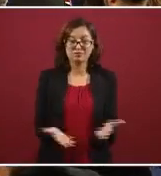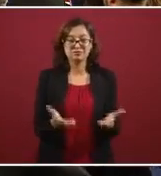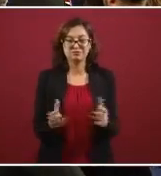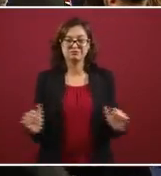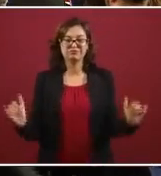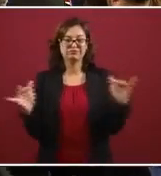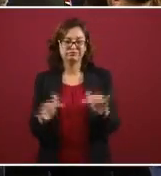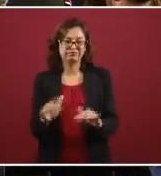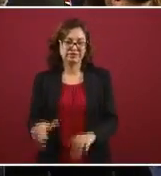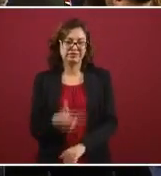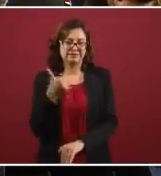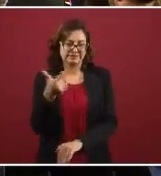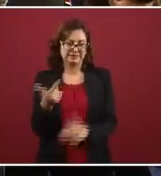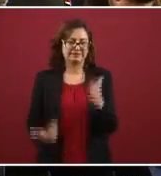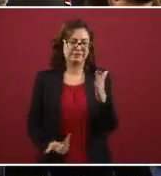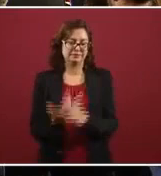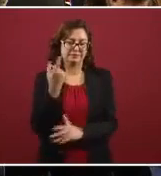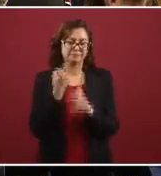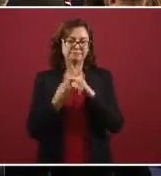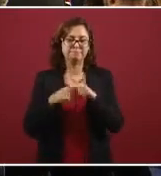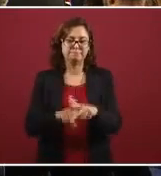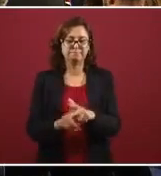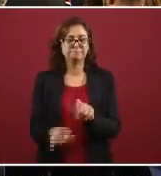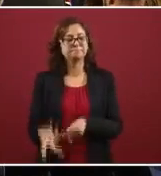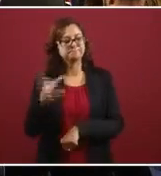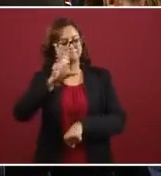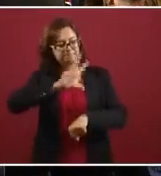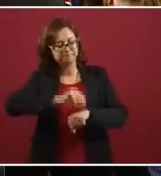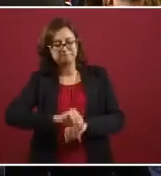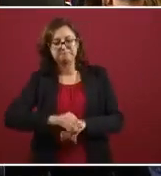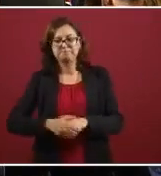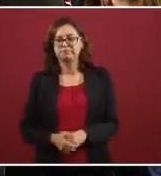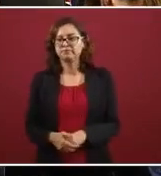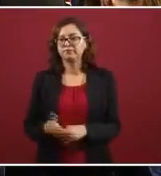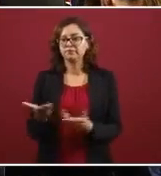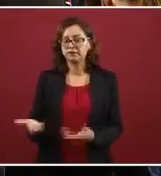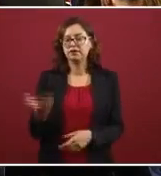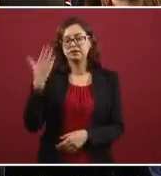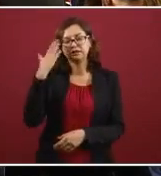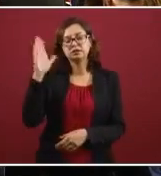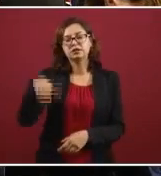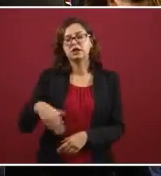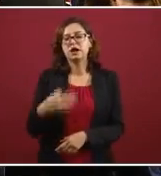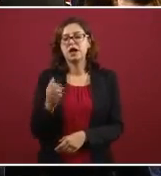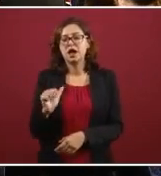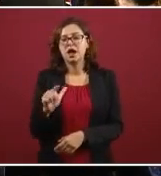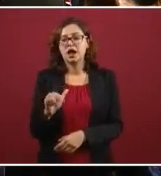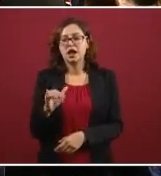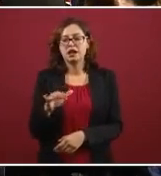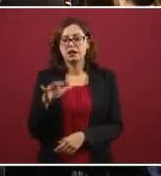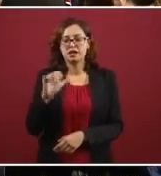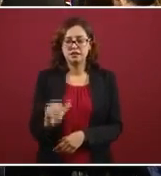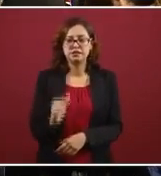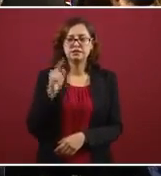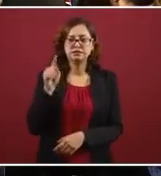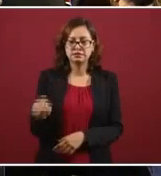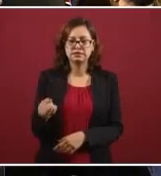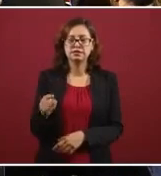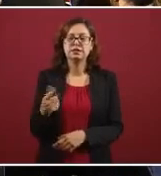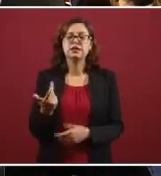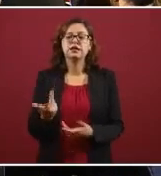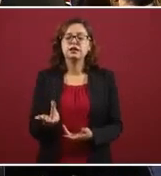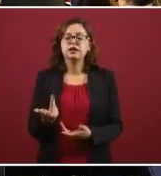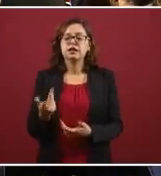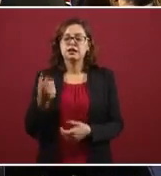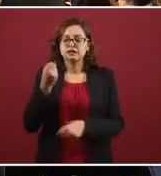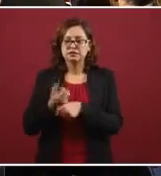y reunidos, con su permiso. Señora Alicia Bárcenas Ibarra, secretaria ejecutiva de la Comisión Económica para América